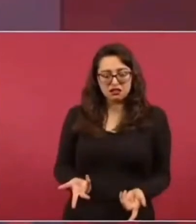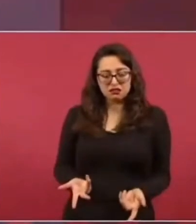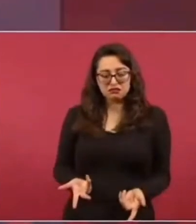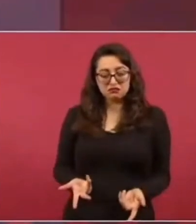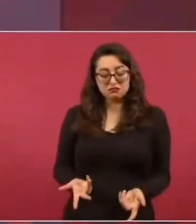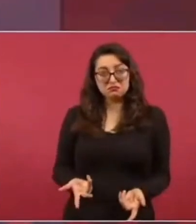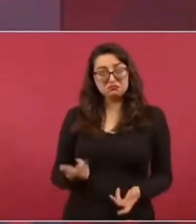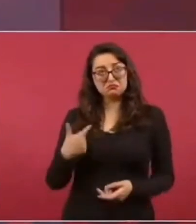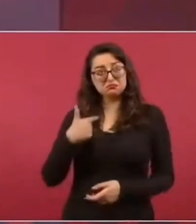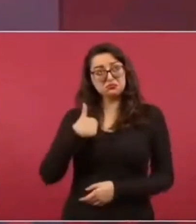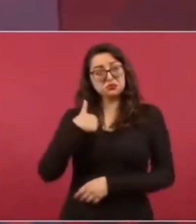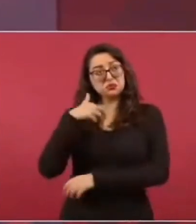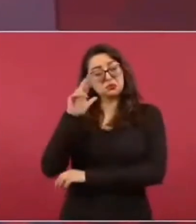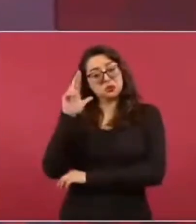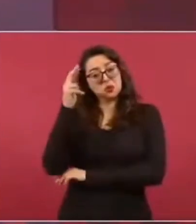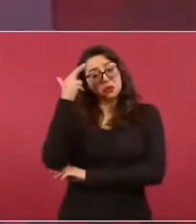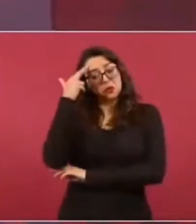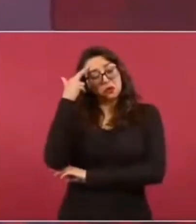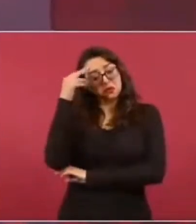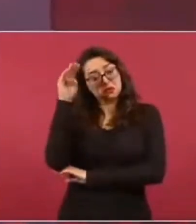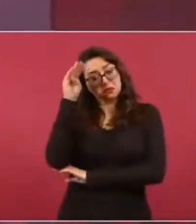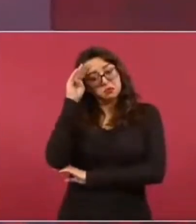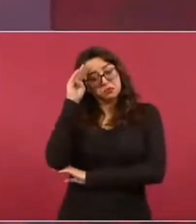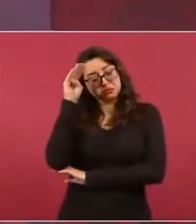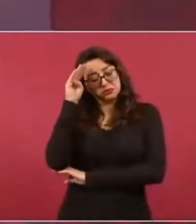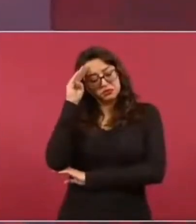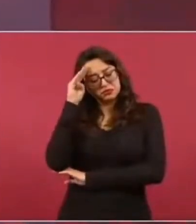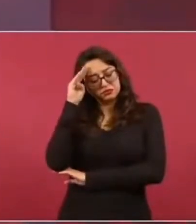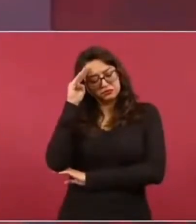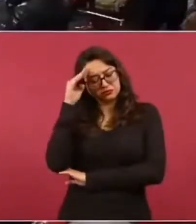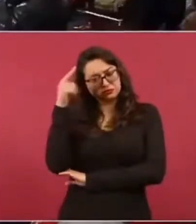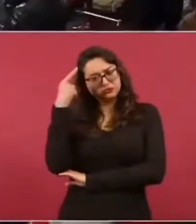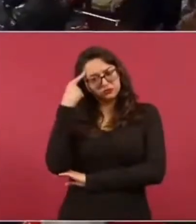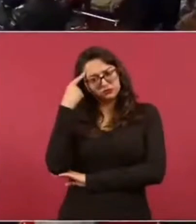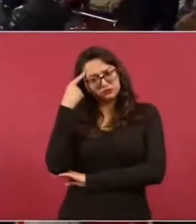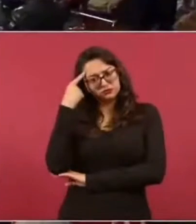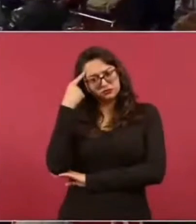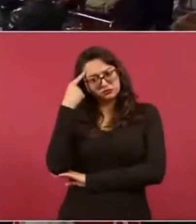De lo que yo recuerdo es de que